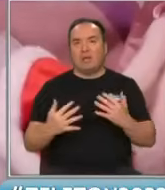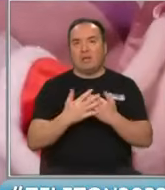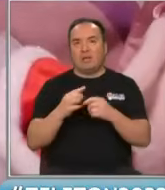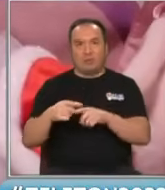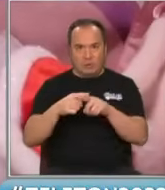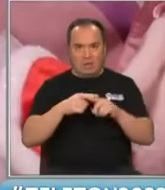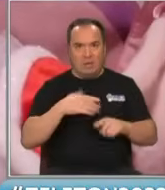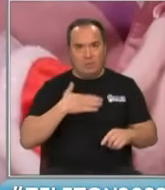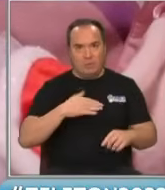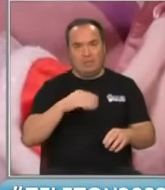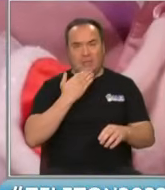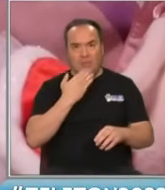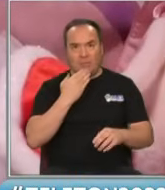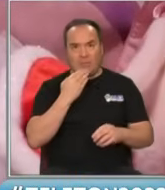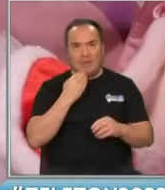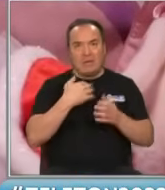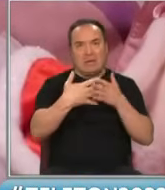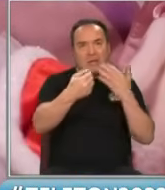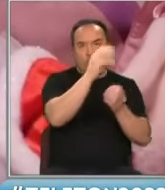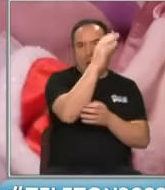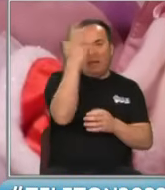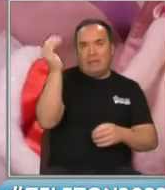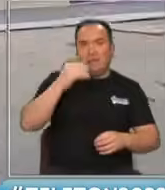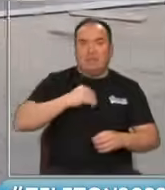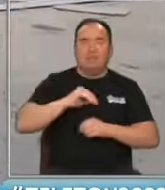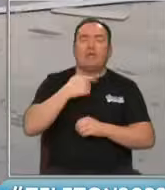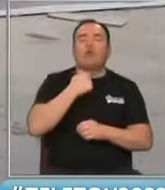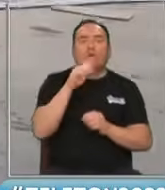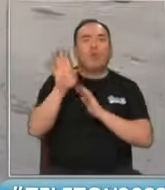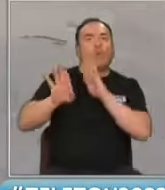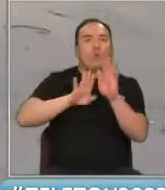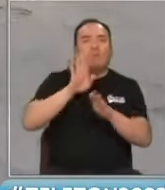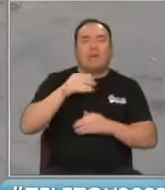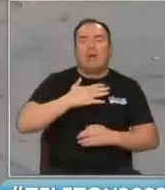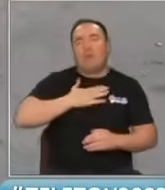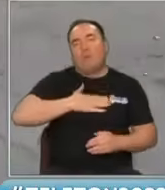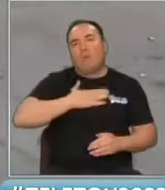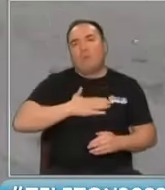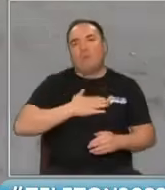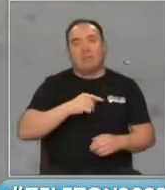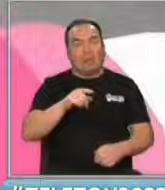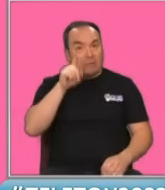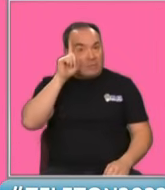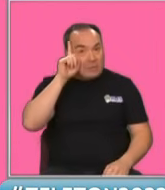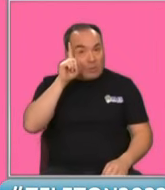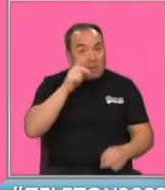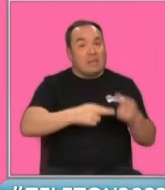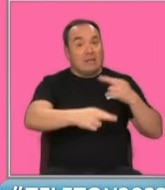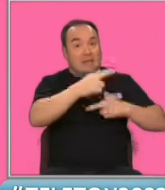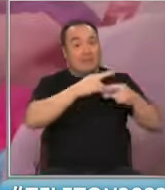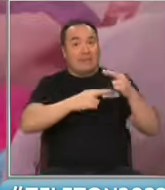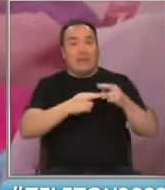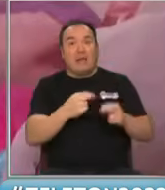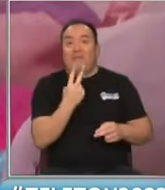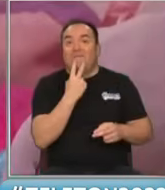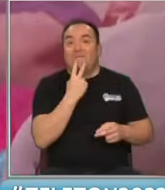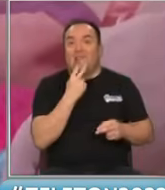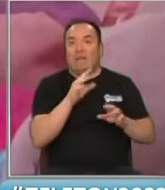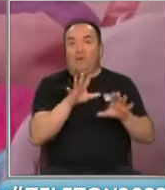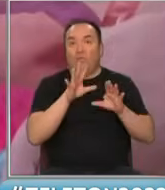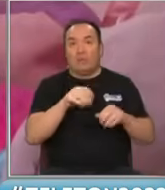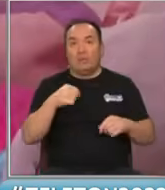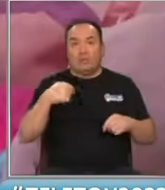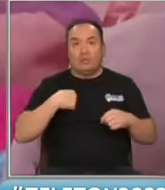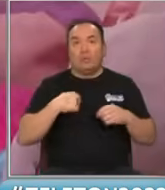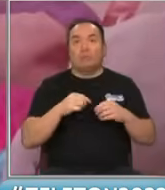A mí me gusta el medio ambiente desde que nací, lo quiero cuidar. Recuerden que reciclar es vida. Yo nací